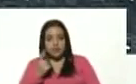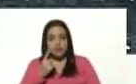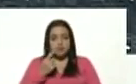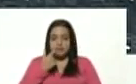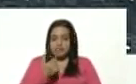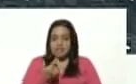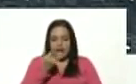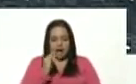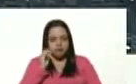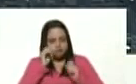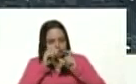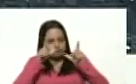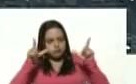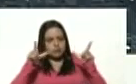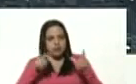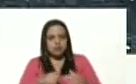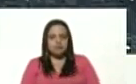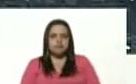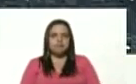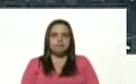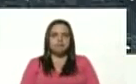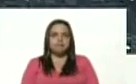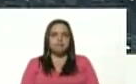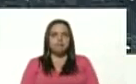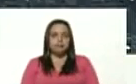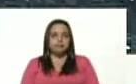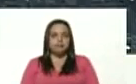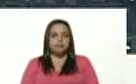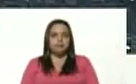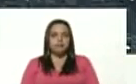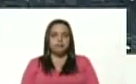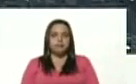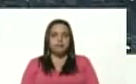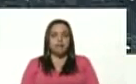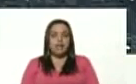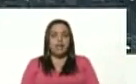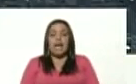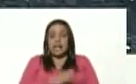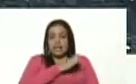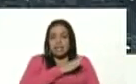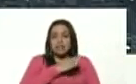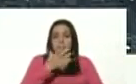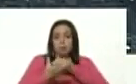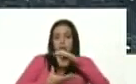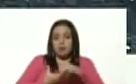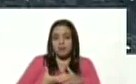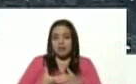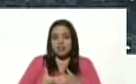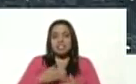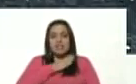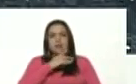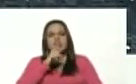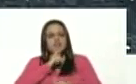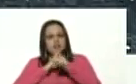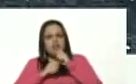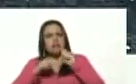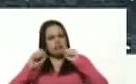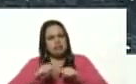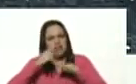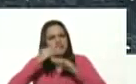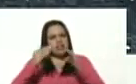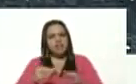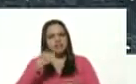queda impresionado. ¿Que tenemos fallas? ¿Que tenemos problemas? ¿Que hay muchas cosas que resolver? Claro